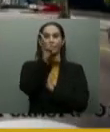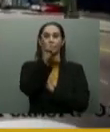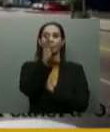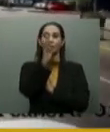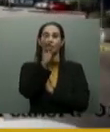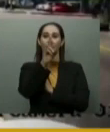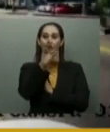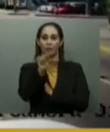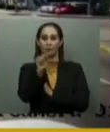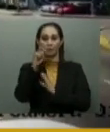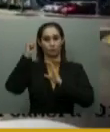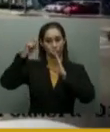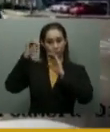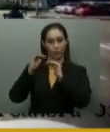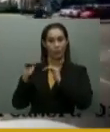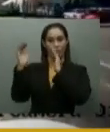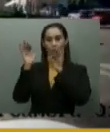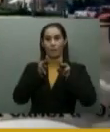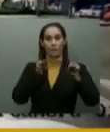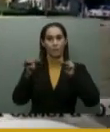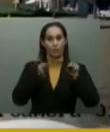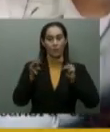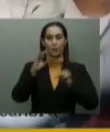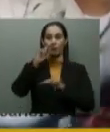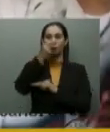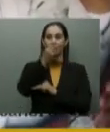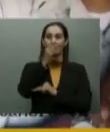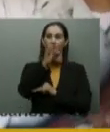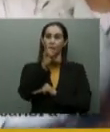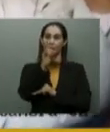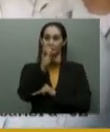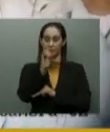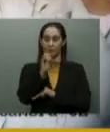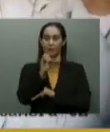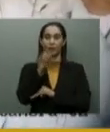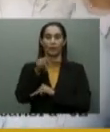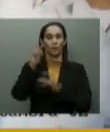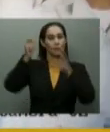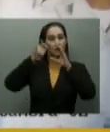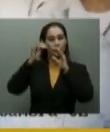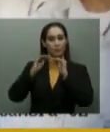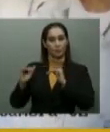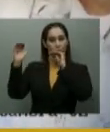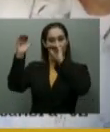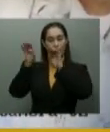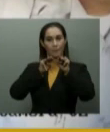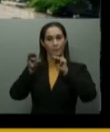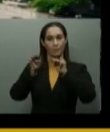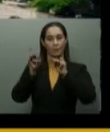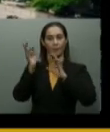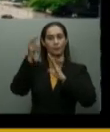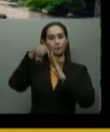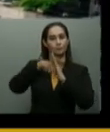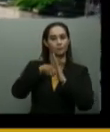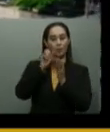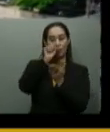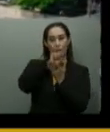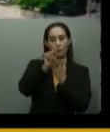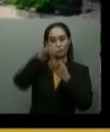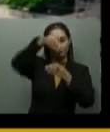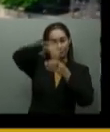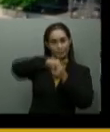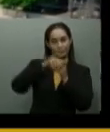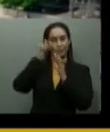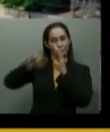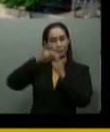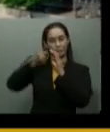desde el gobierno pasado y este se ha hablado de una de diferentes aumentos que se han ido que aún todavía es muy poco entonces la